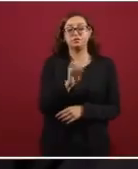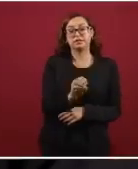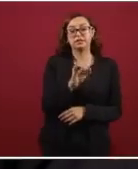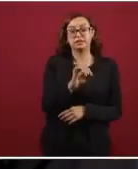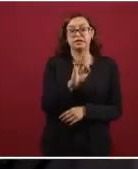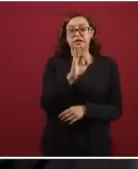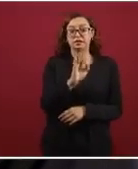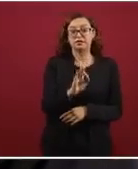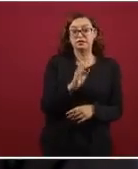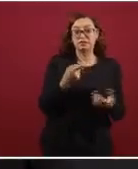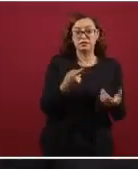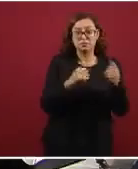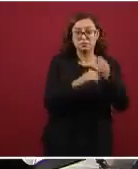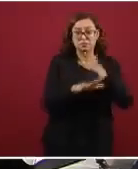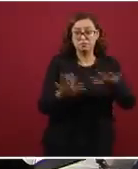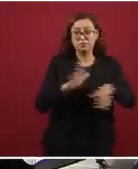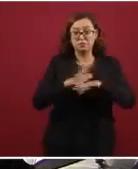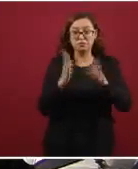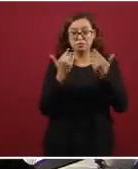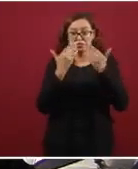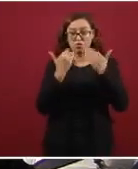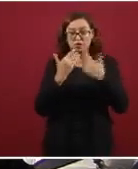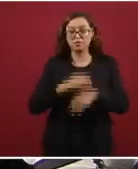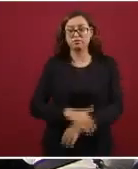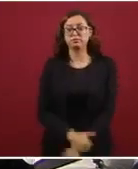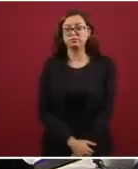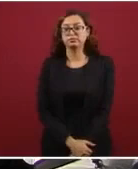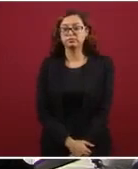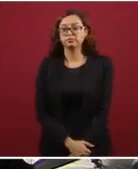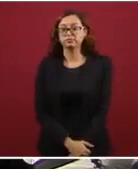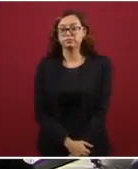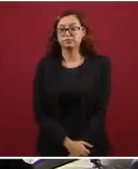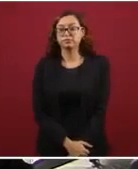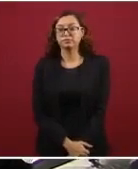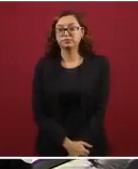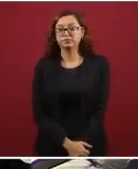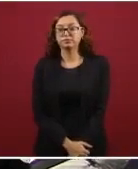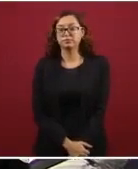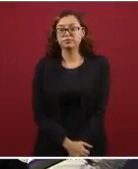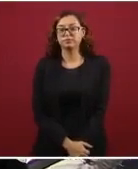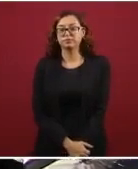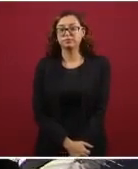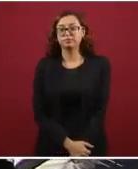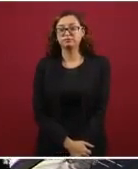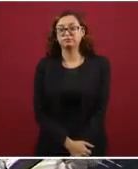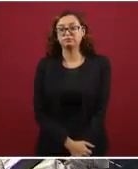tenemos información. Mañana.